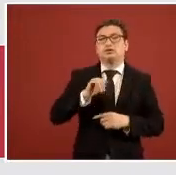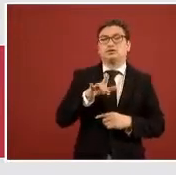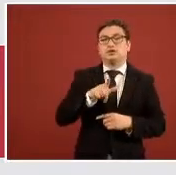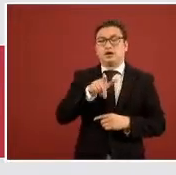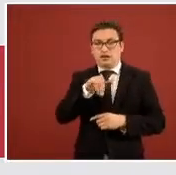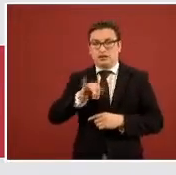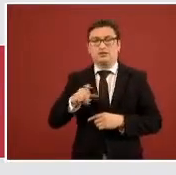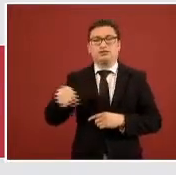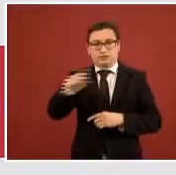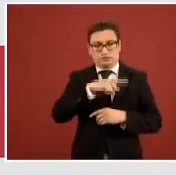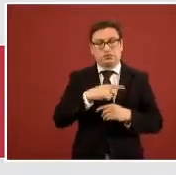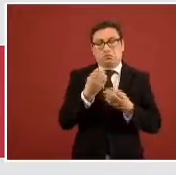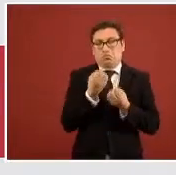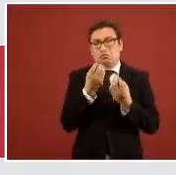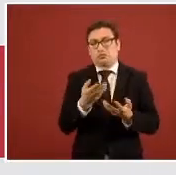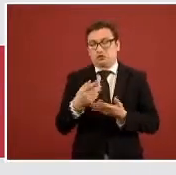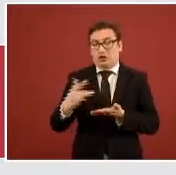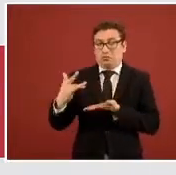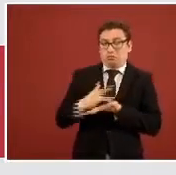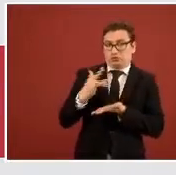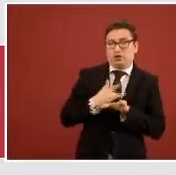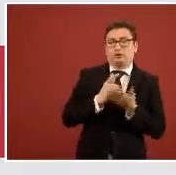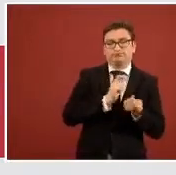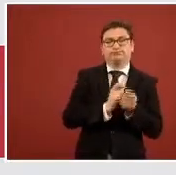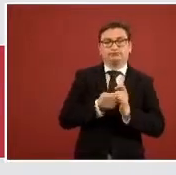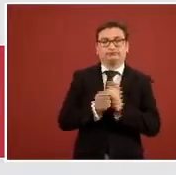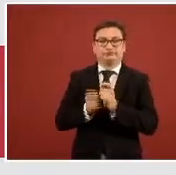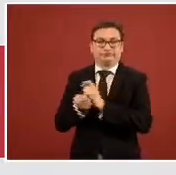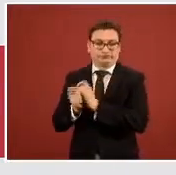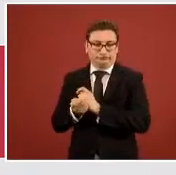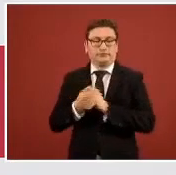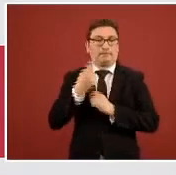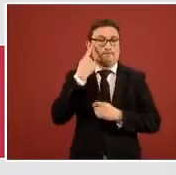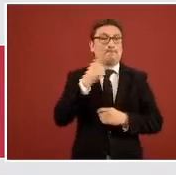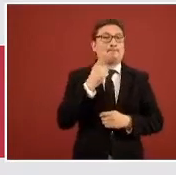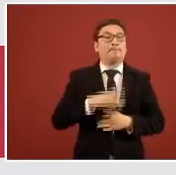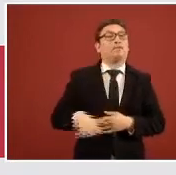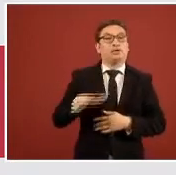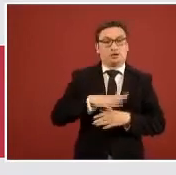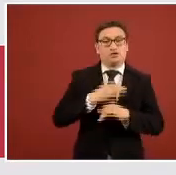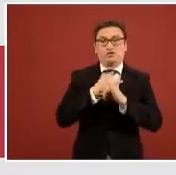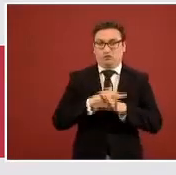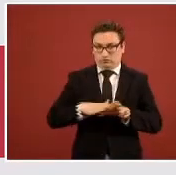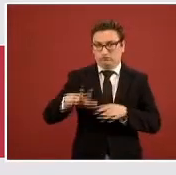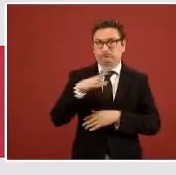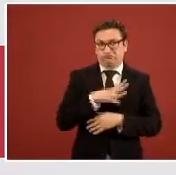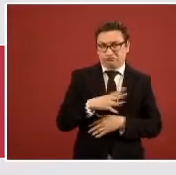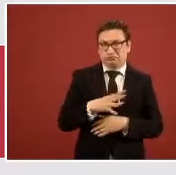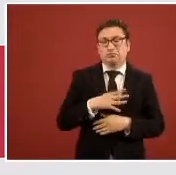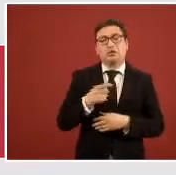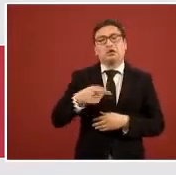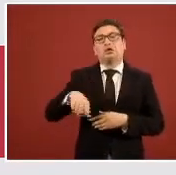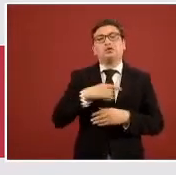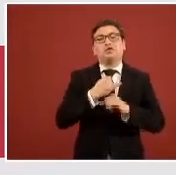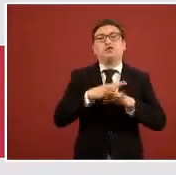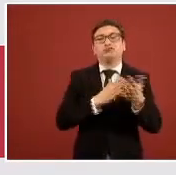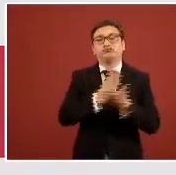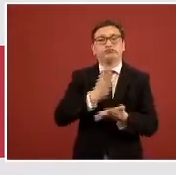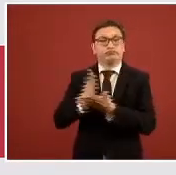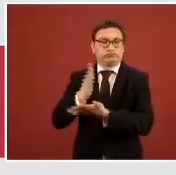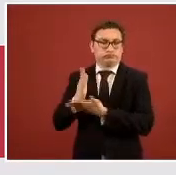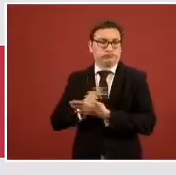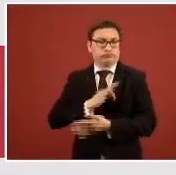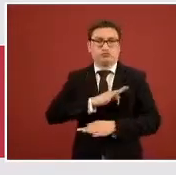de Lenguas Indígenas nos ha apoyado en la traducción para tener más accesible, más